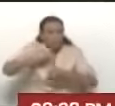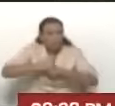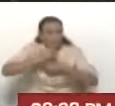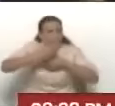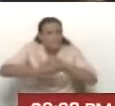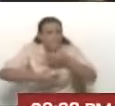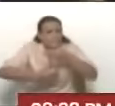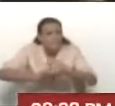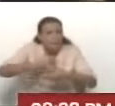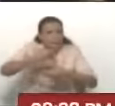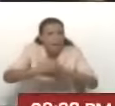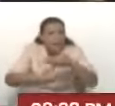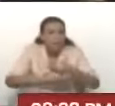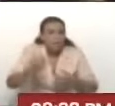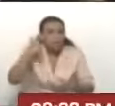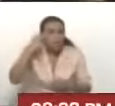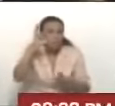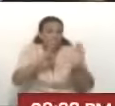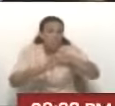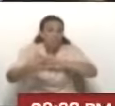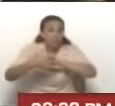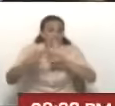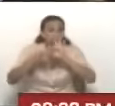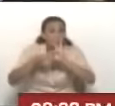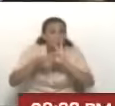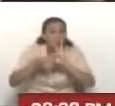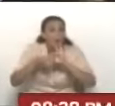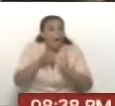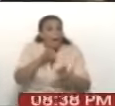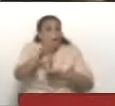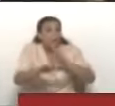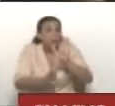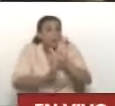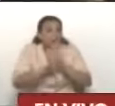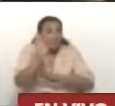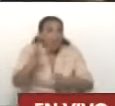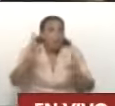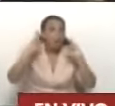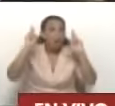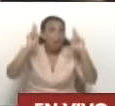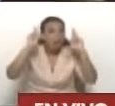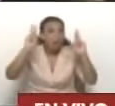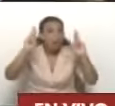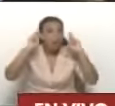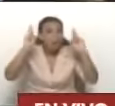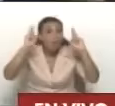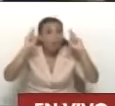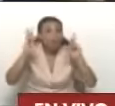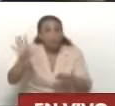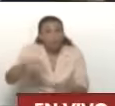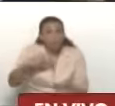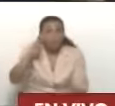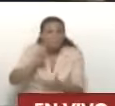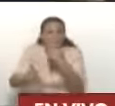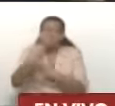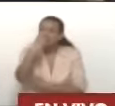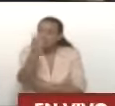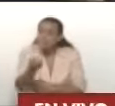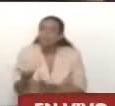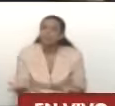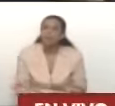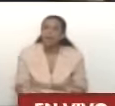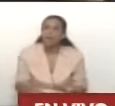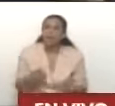desde el punto de vista de la ciencia y de la tecnología, estamos avanzando. Ojalá usted pudiese visitarnos. Es lo que se